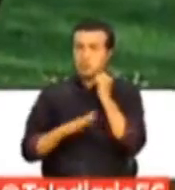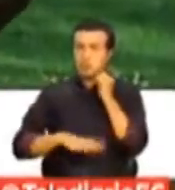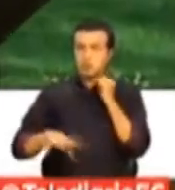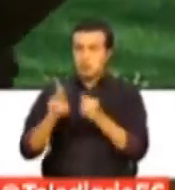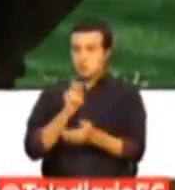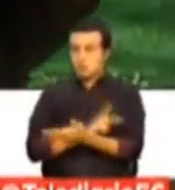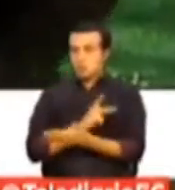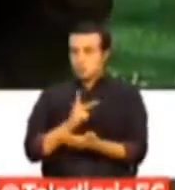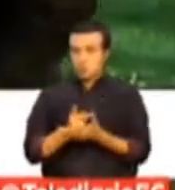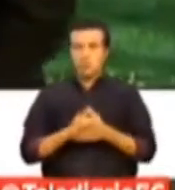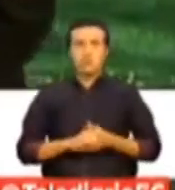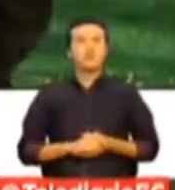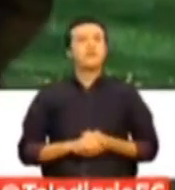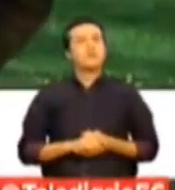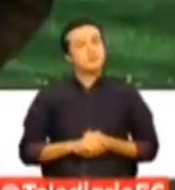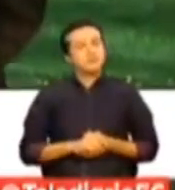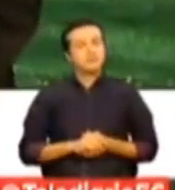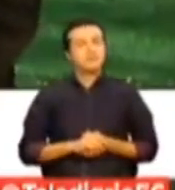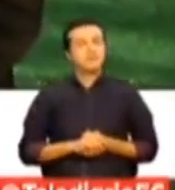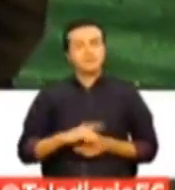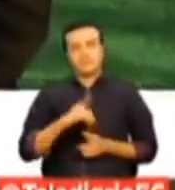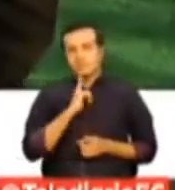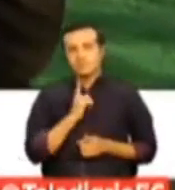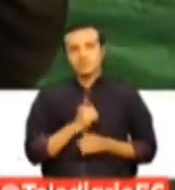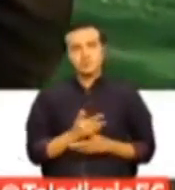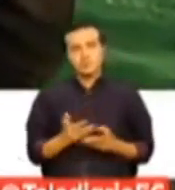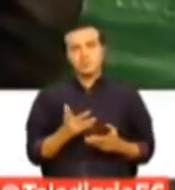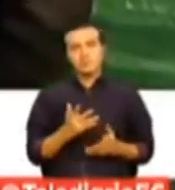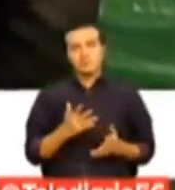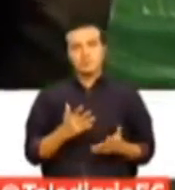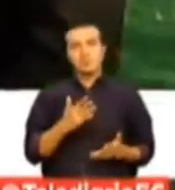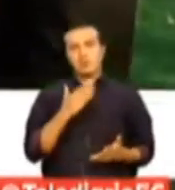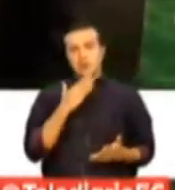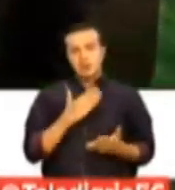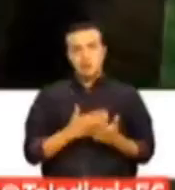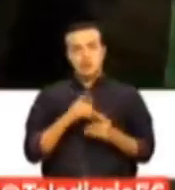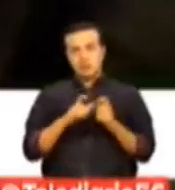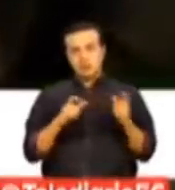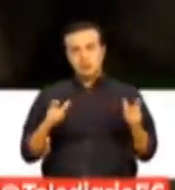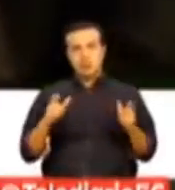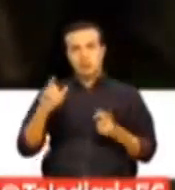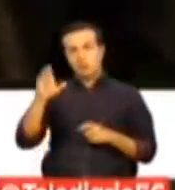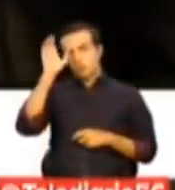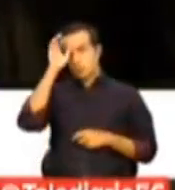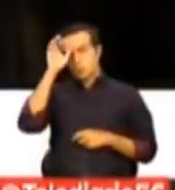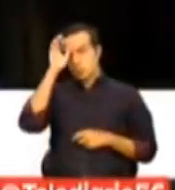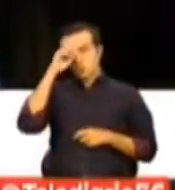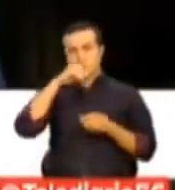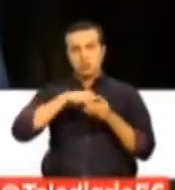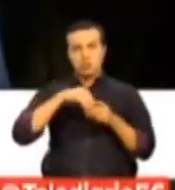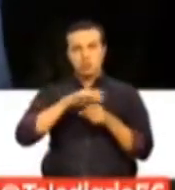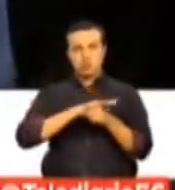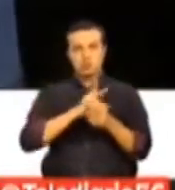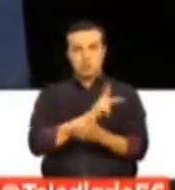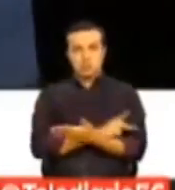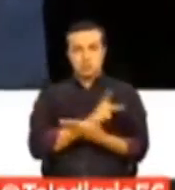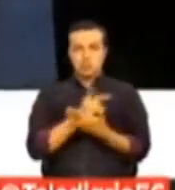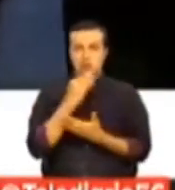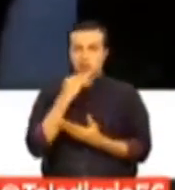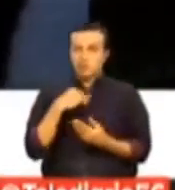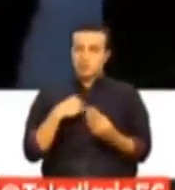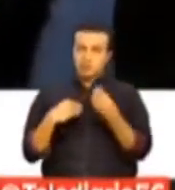de Pichincha? Sí, sí, bueno, la verdad que agradecido de que la gente de cultura del núcleo de Pichincha nos haya